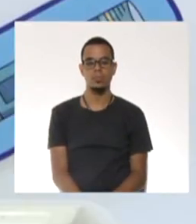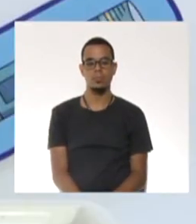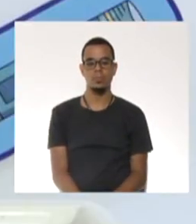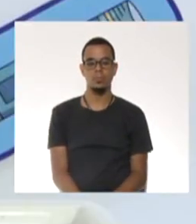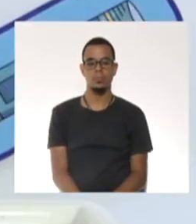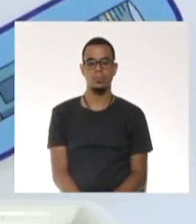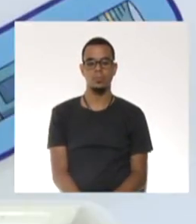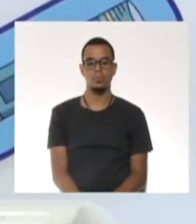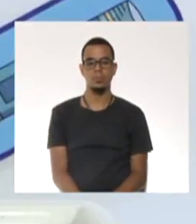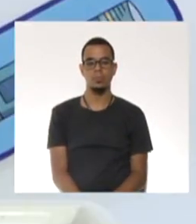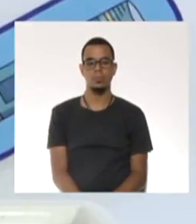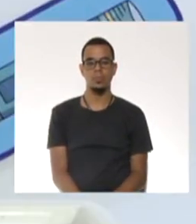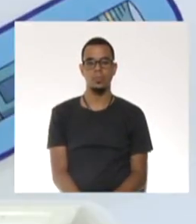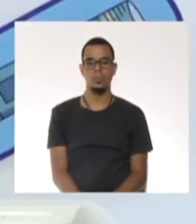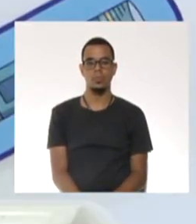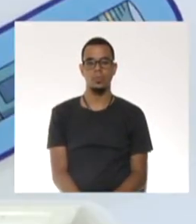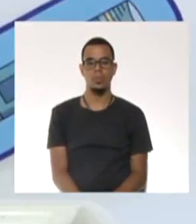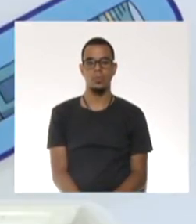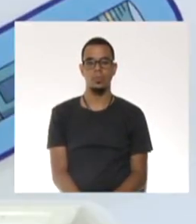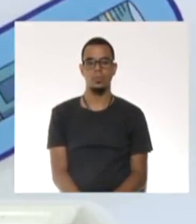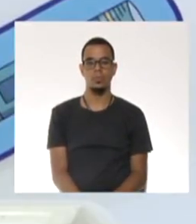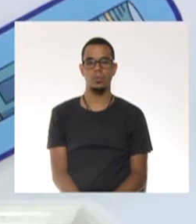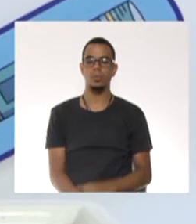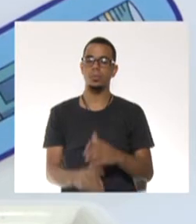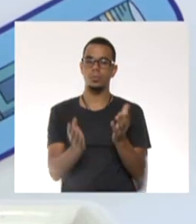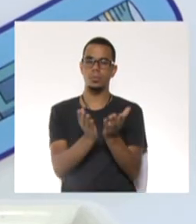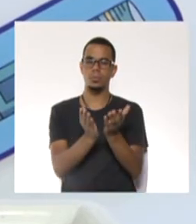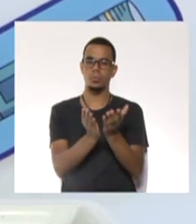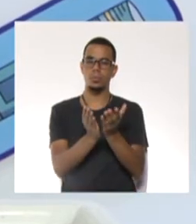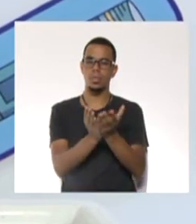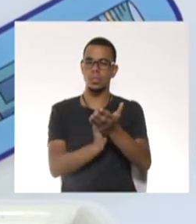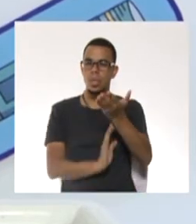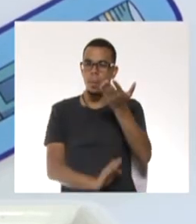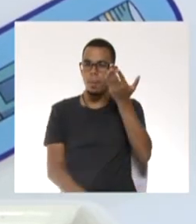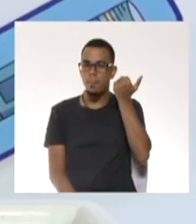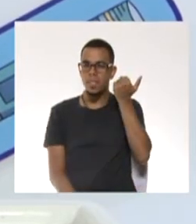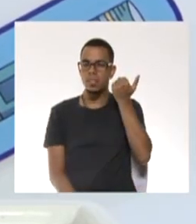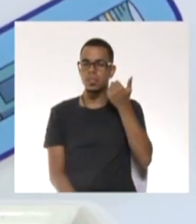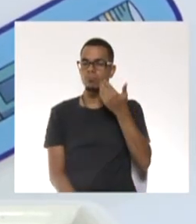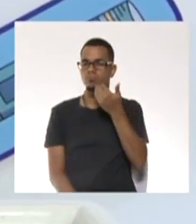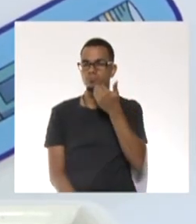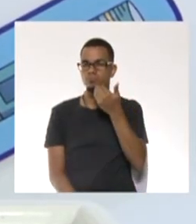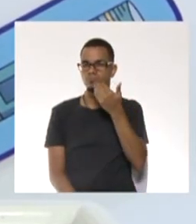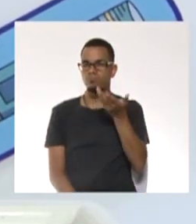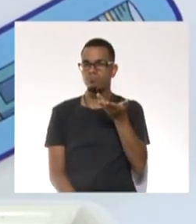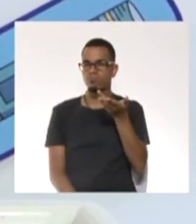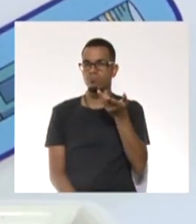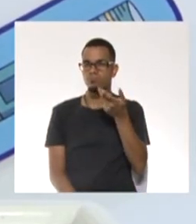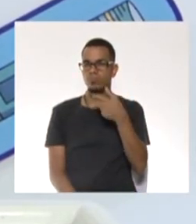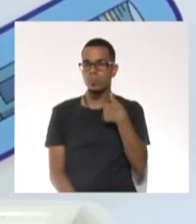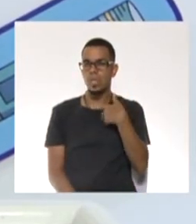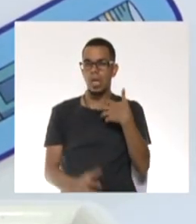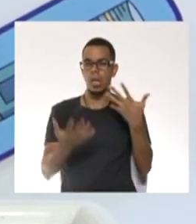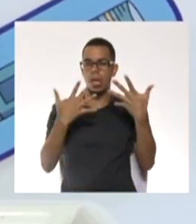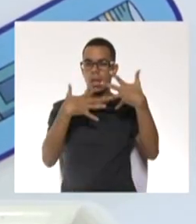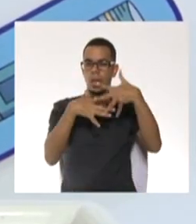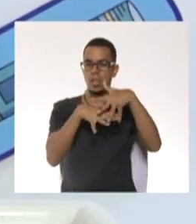Pero, a ver, nosotros que vimos la clase pasada con respecto a la